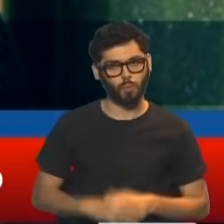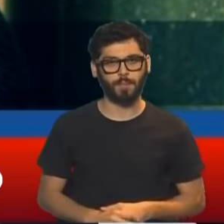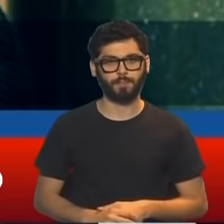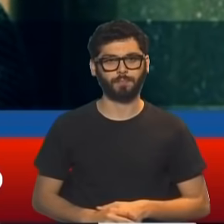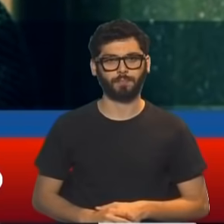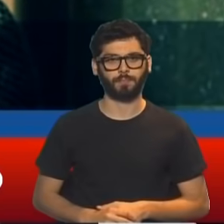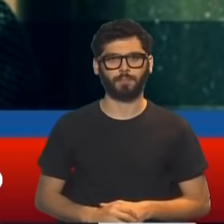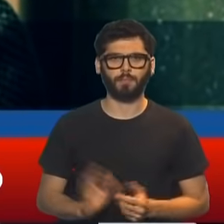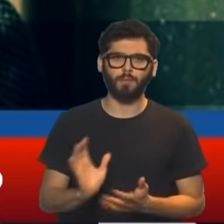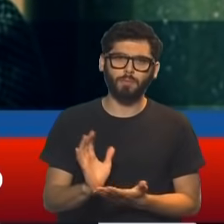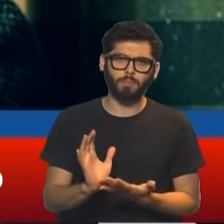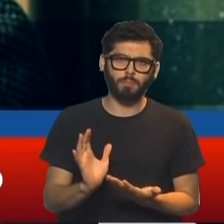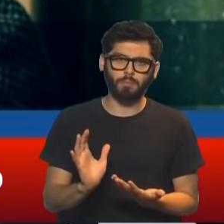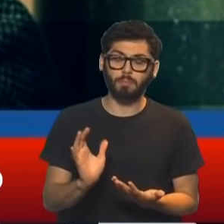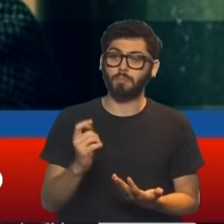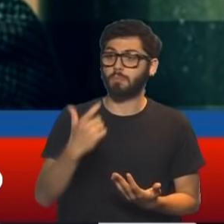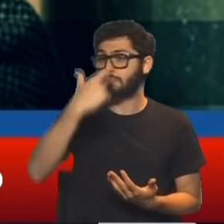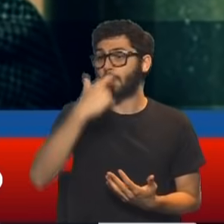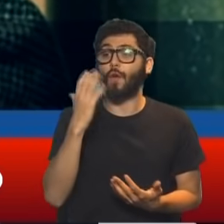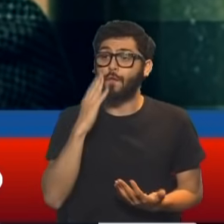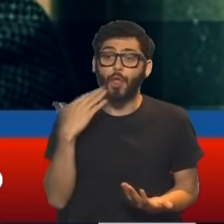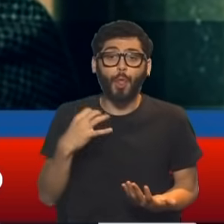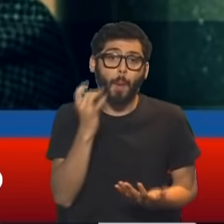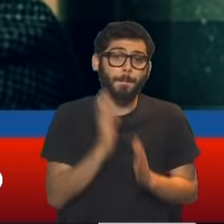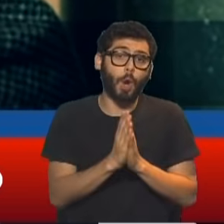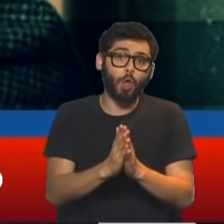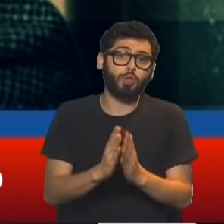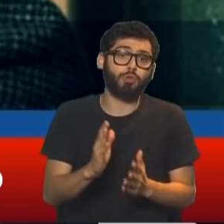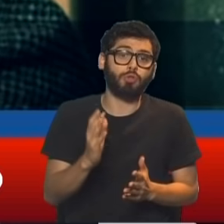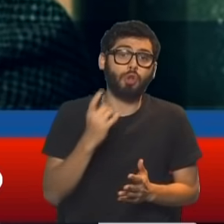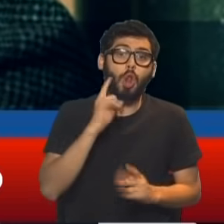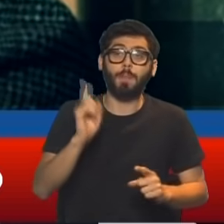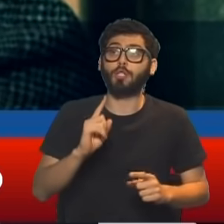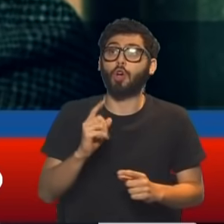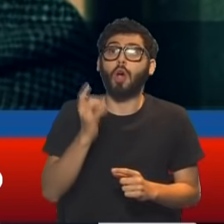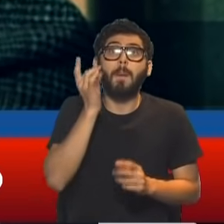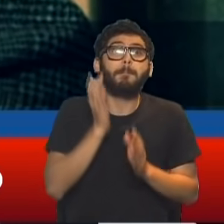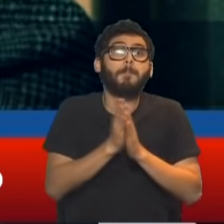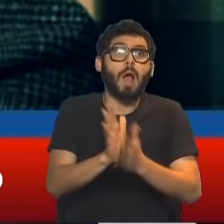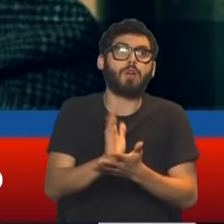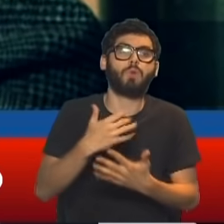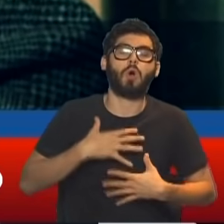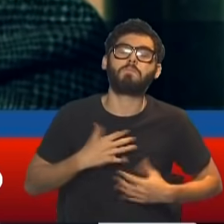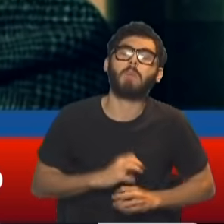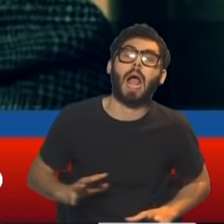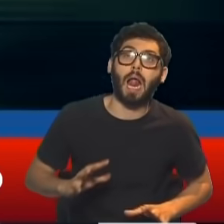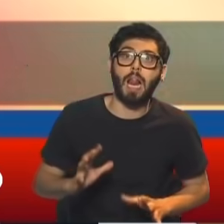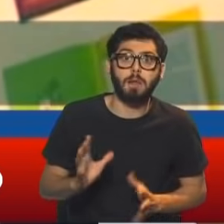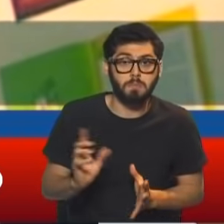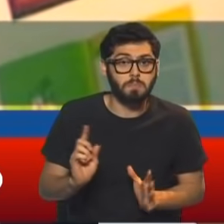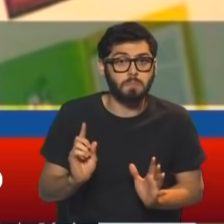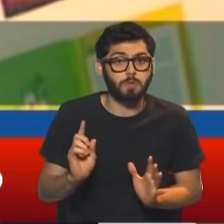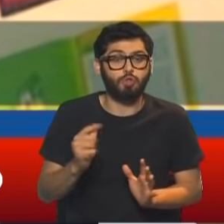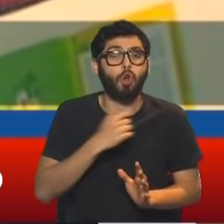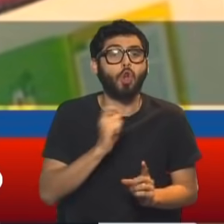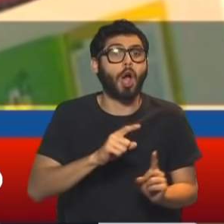de caballeros pedir disculpas. Yo no creo que sea un signo de la debilidad la disculpa. Si no buscaba ni